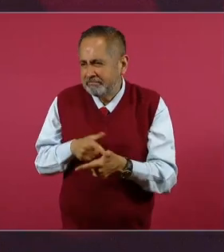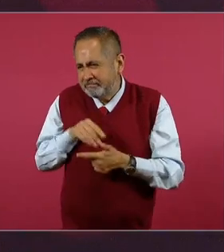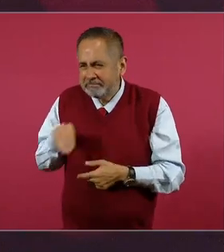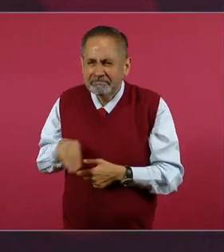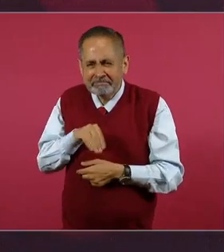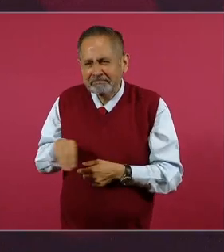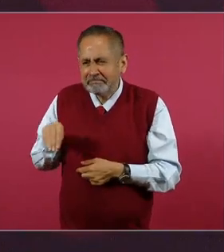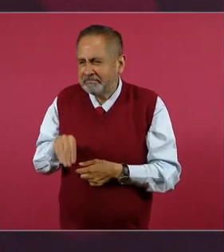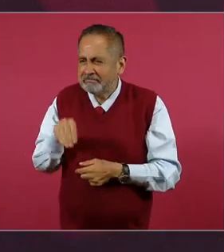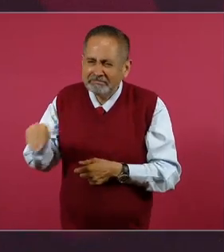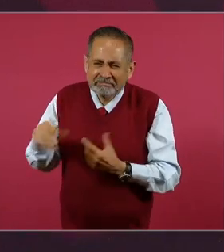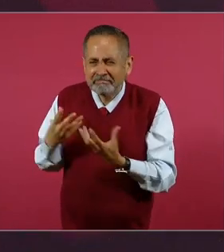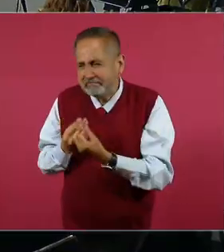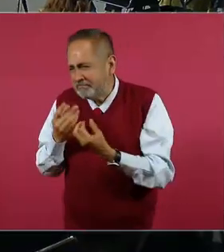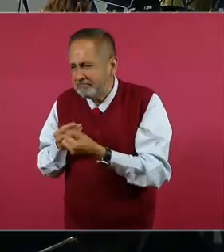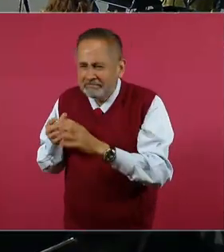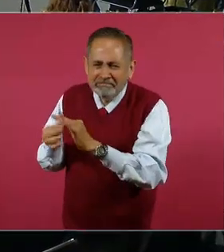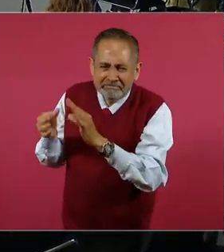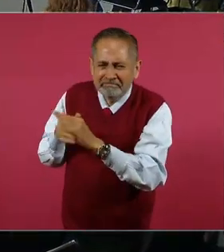adelante.